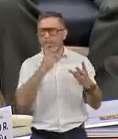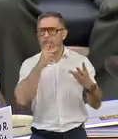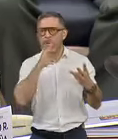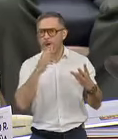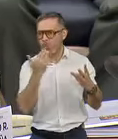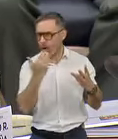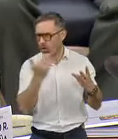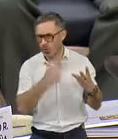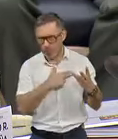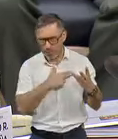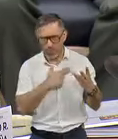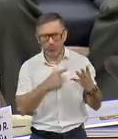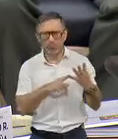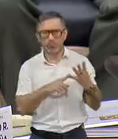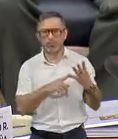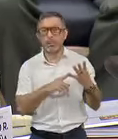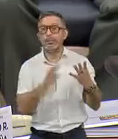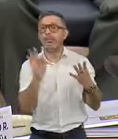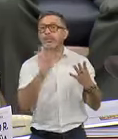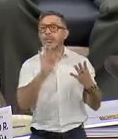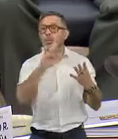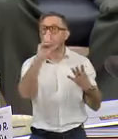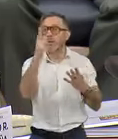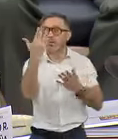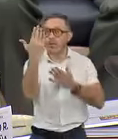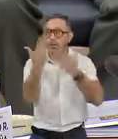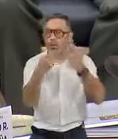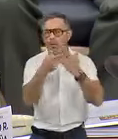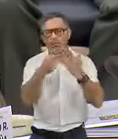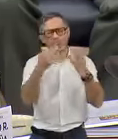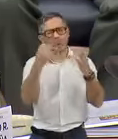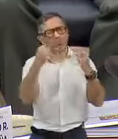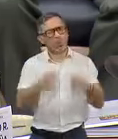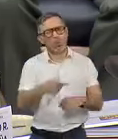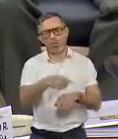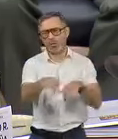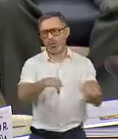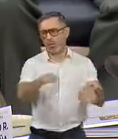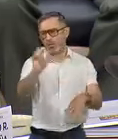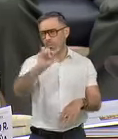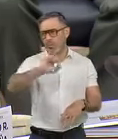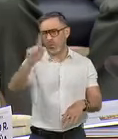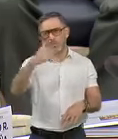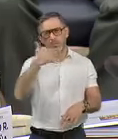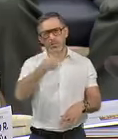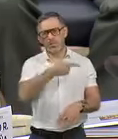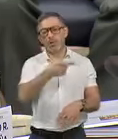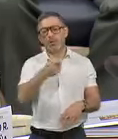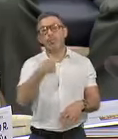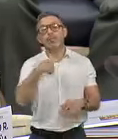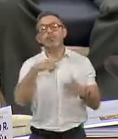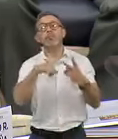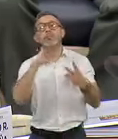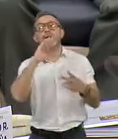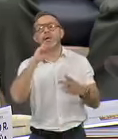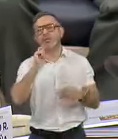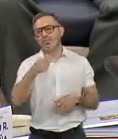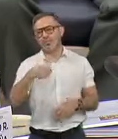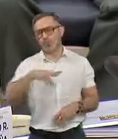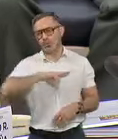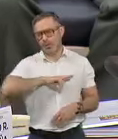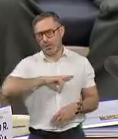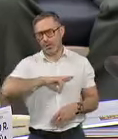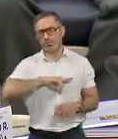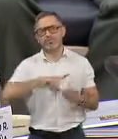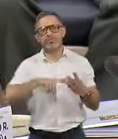que hubiera sido una gran profesionista, pero nunca tuvo la oportunidad. Mi madre, que fue, le dicen madre soltera, que fue de familia, mi